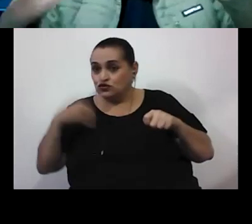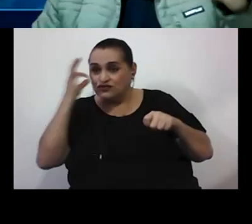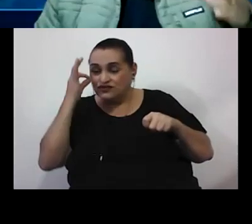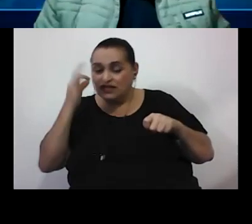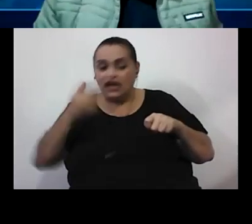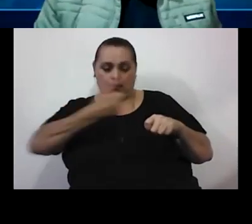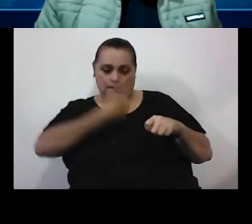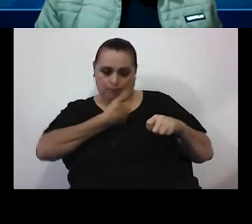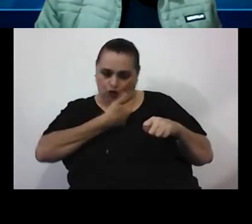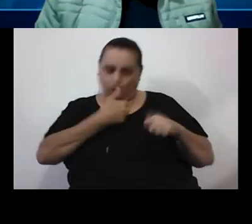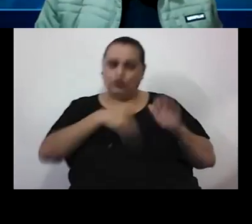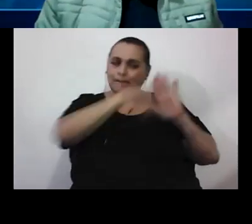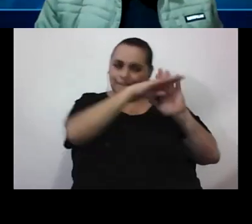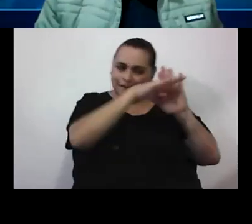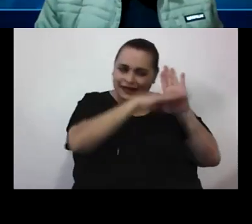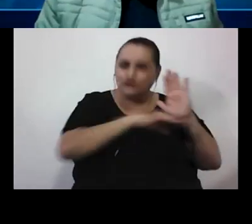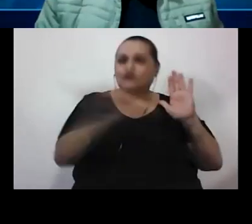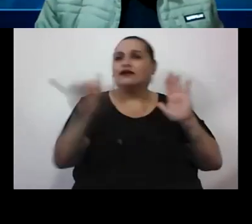medición. Y eso nos lleva,